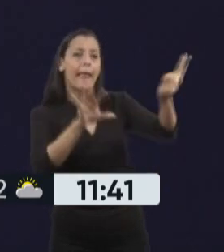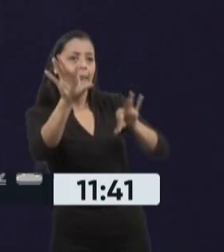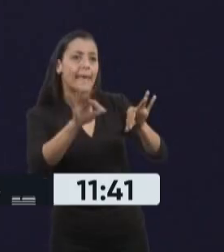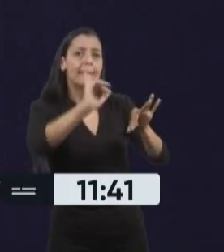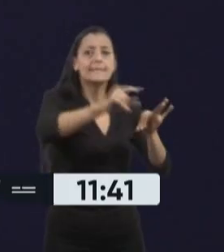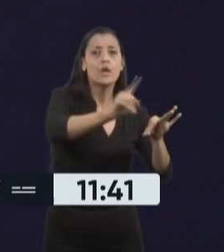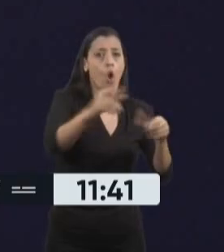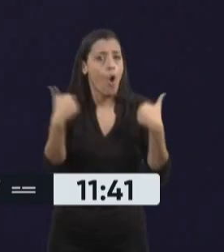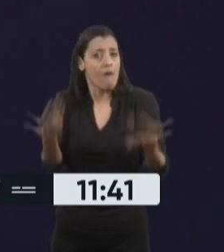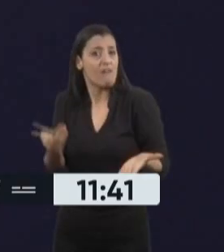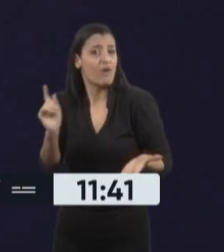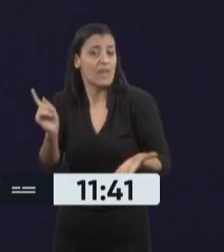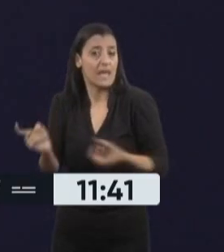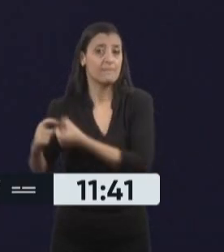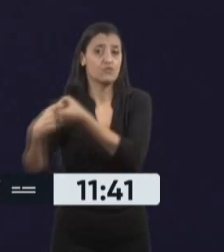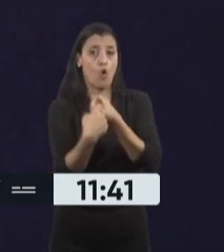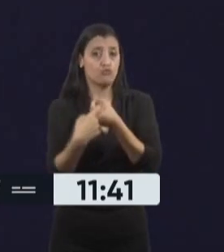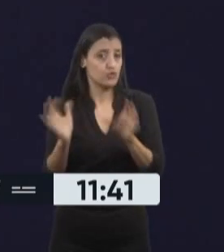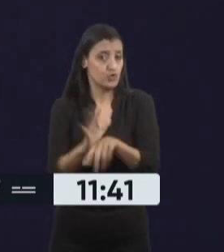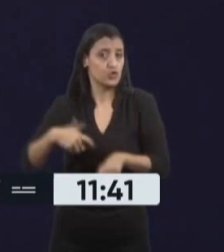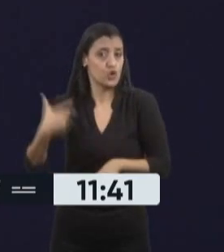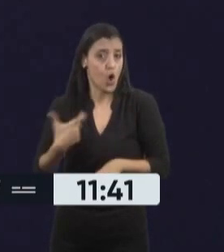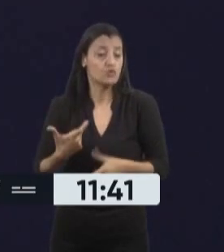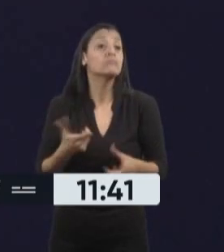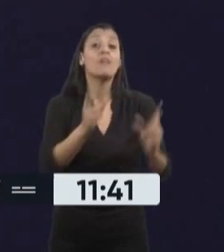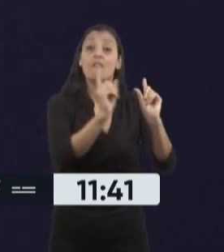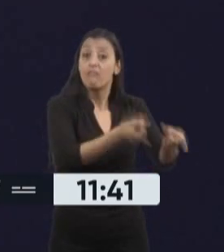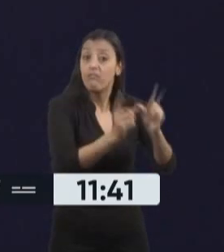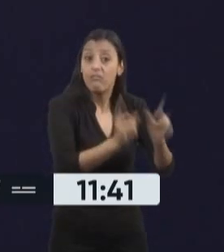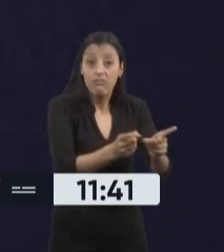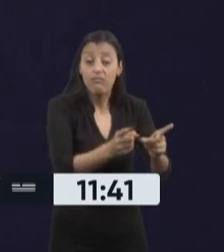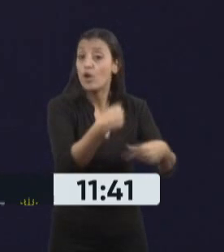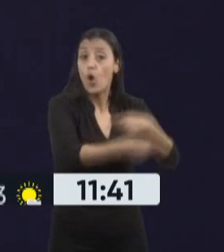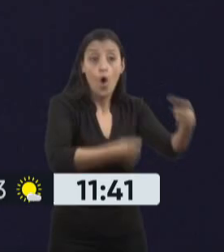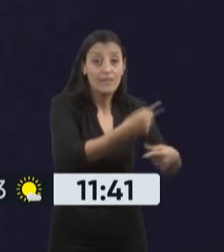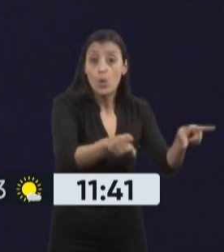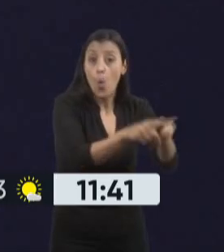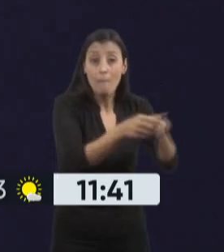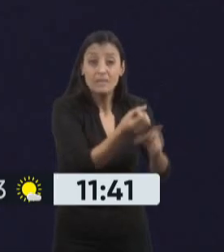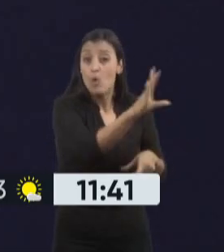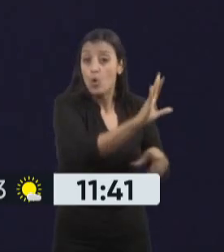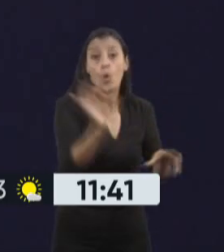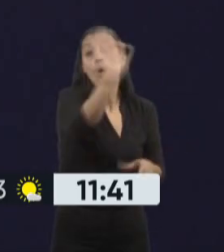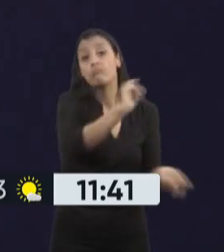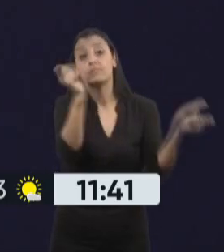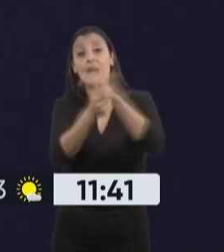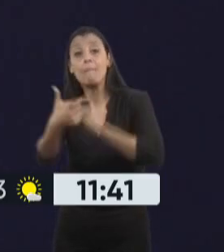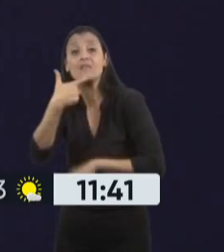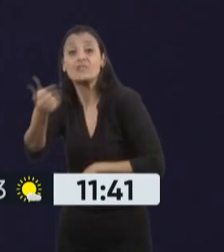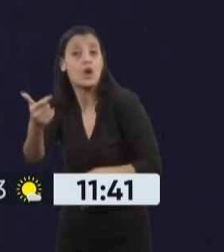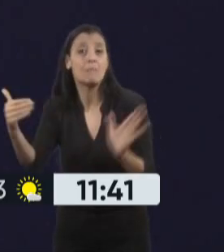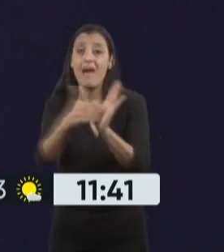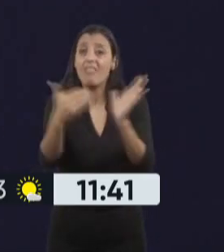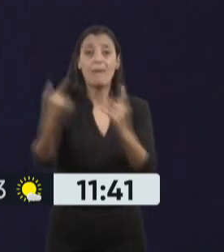sus asociaciones. Digamos, si es seguir siendo asociaciones sin fines de lucro y en tal caso manejarse como se